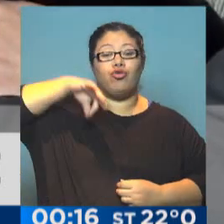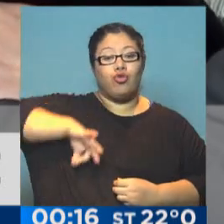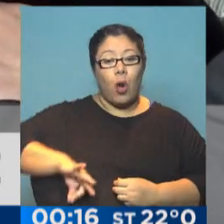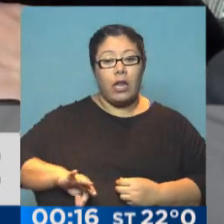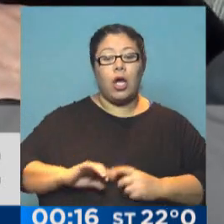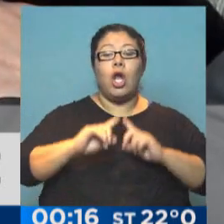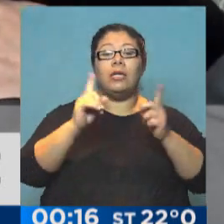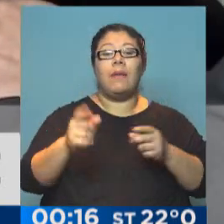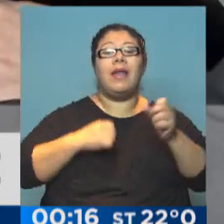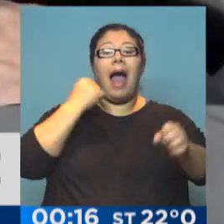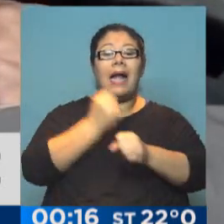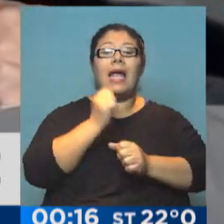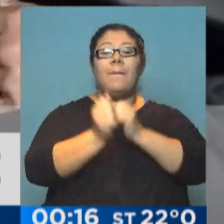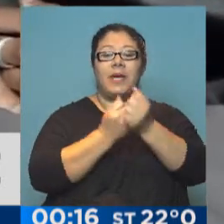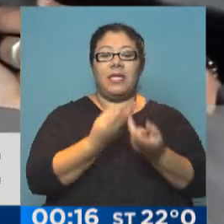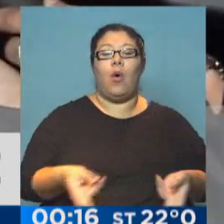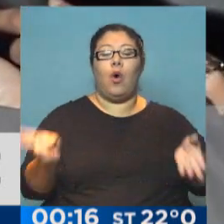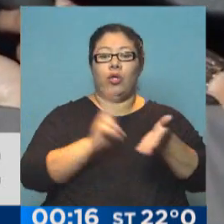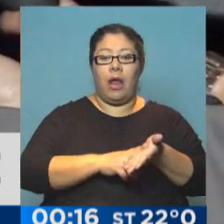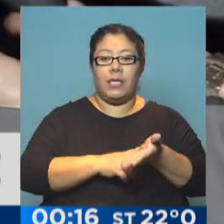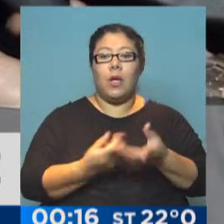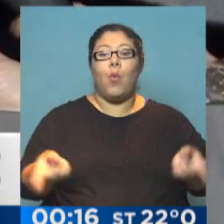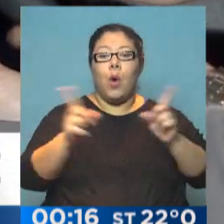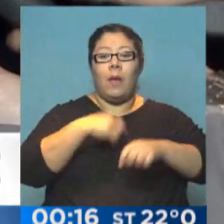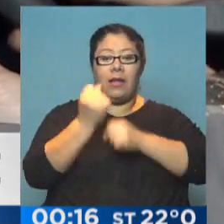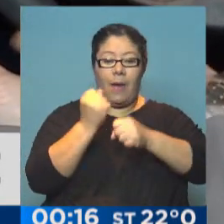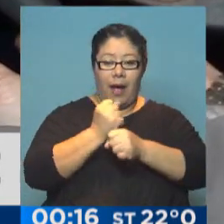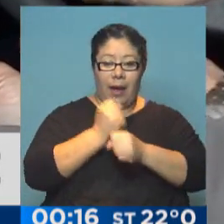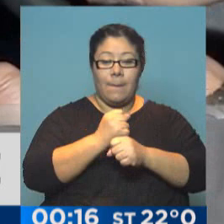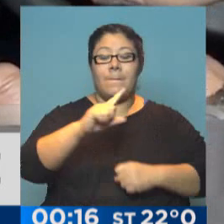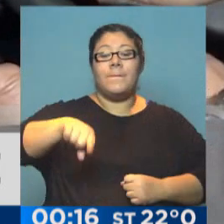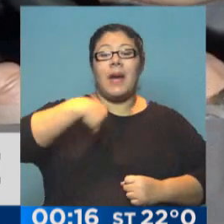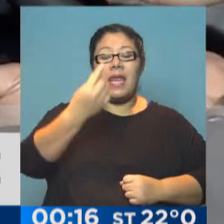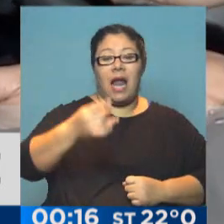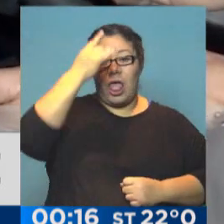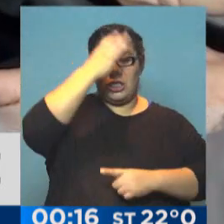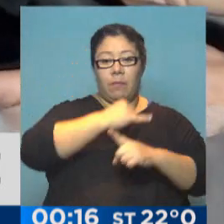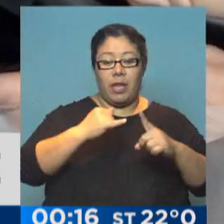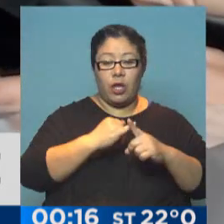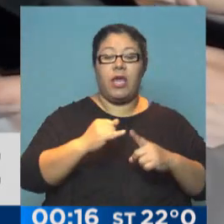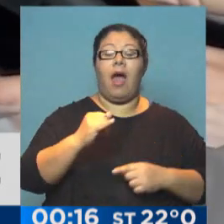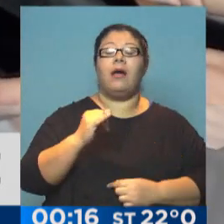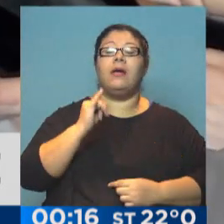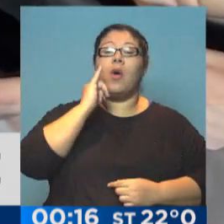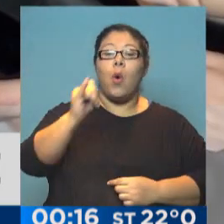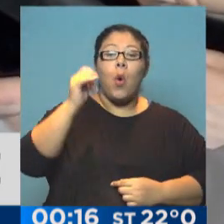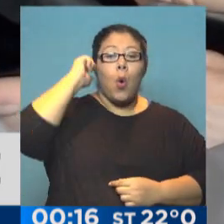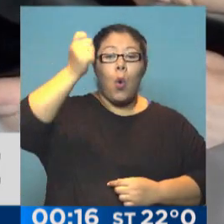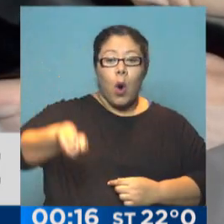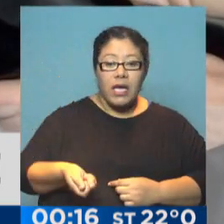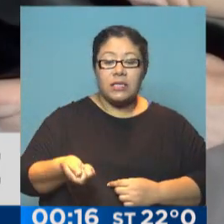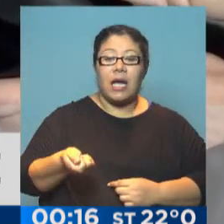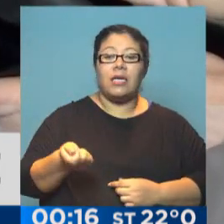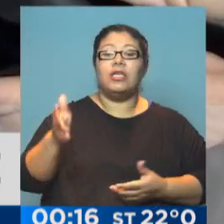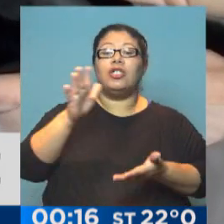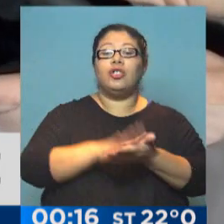la reactivación de la empresa. En el día de mañana tienen una audiencia a las 12, donde van a decirle a la jueza que a partir del día de mañana ya baje el alimento